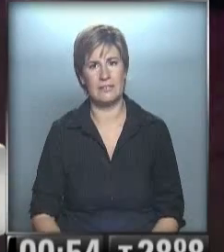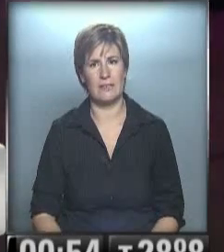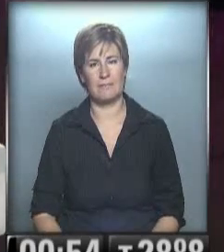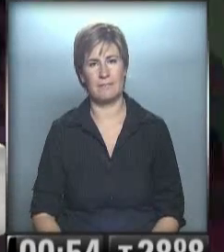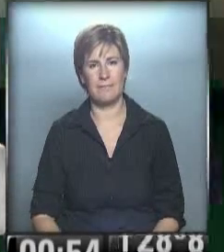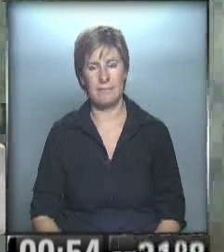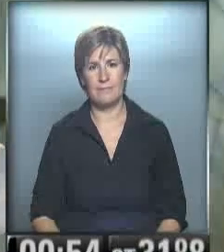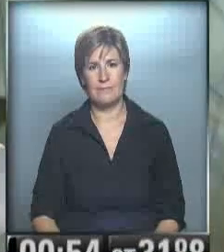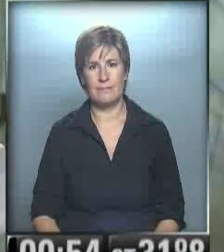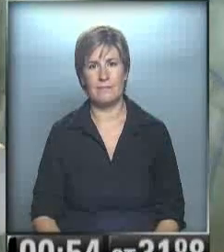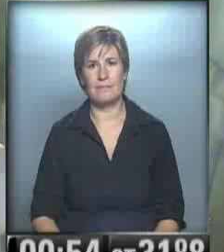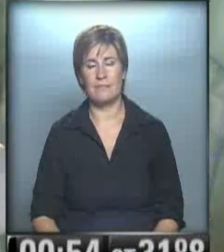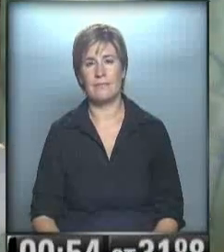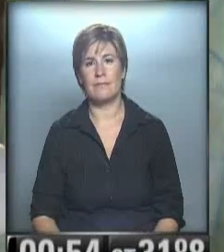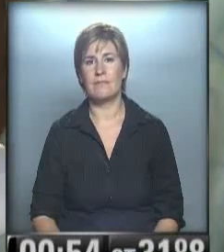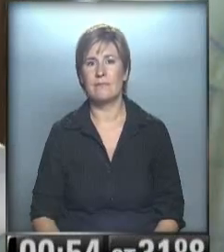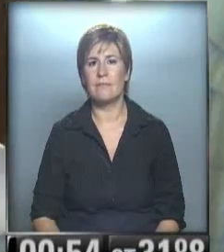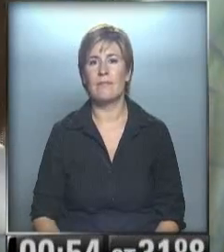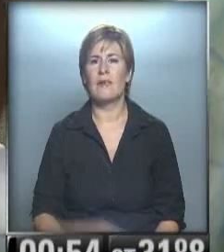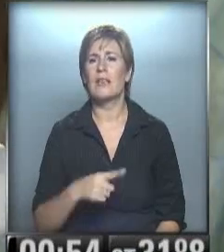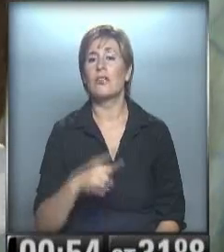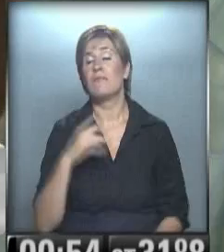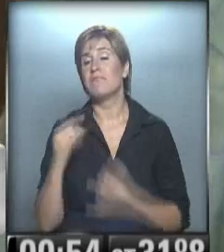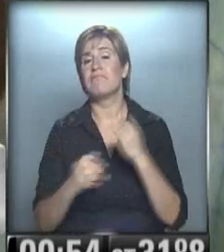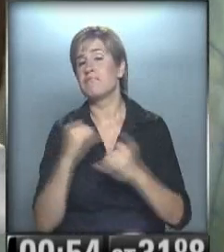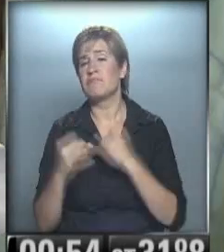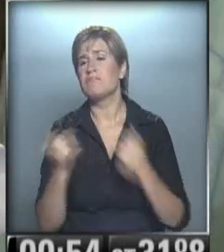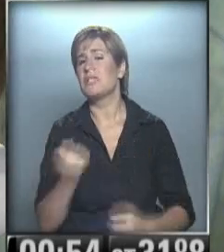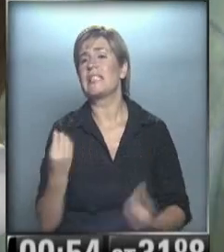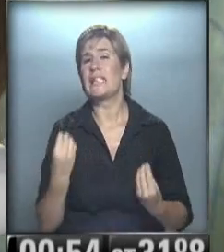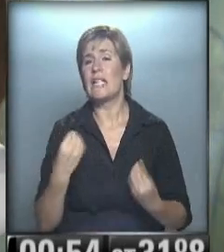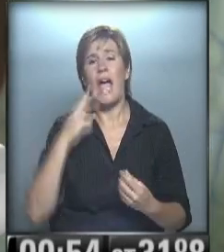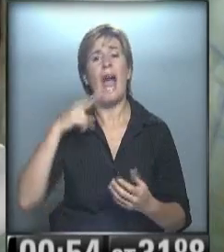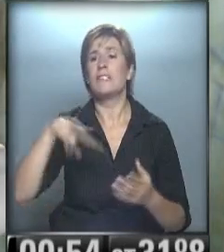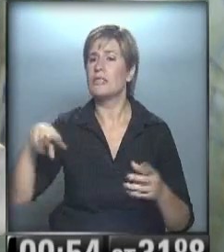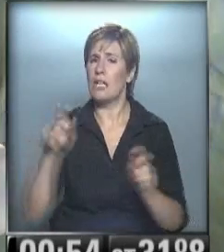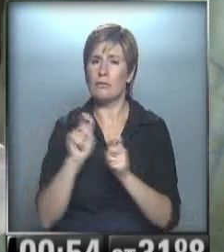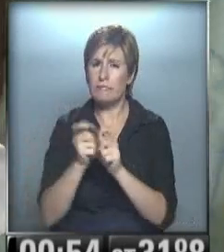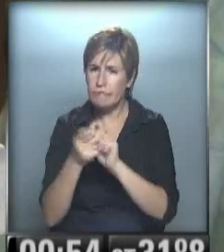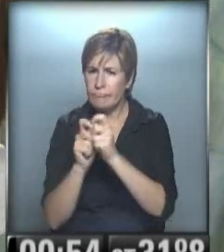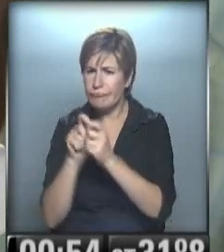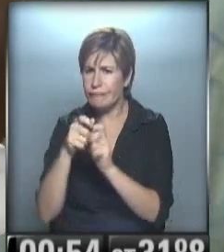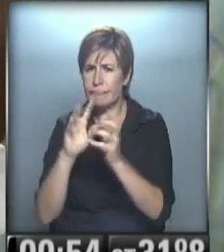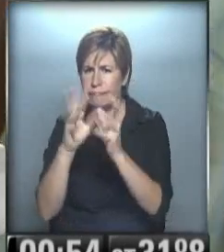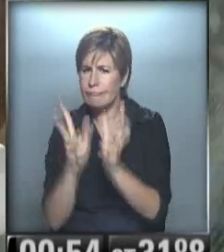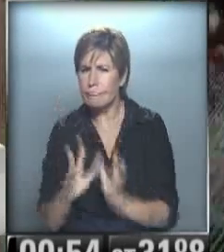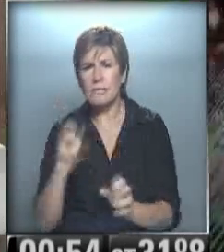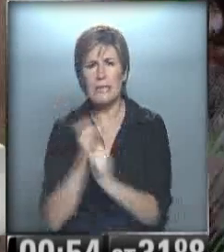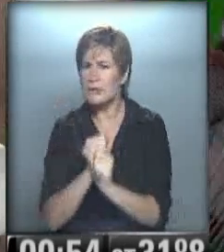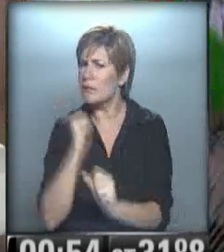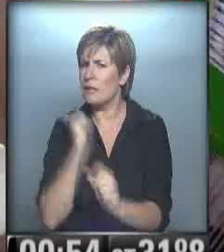¡Aplauso! Destaco el trabajo de los artesanos. Es un trabajo que le lleva mucho tiempo a los